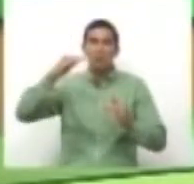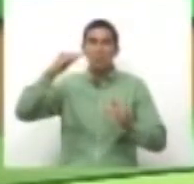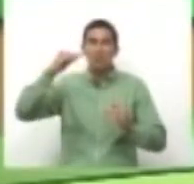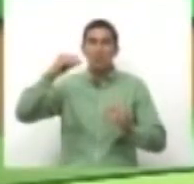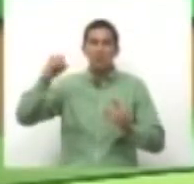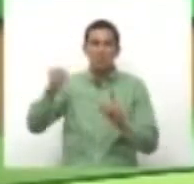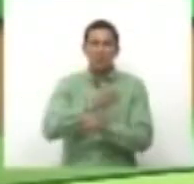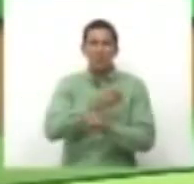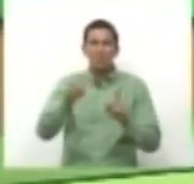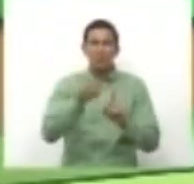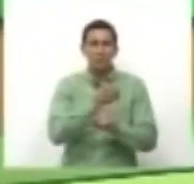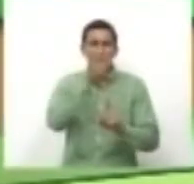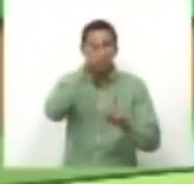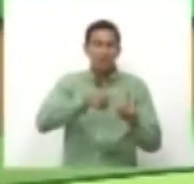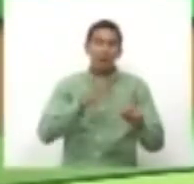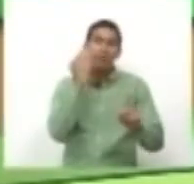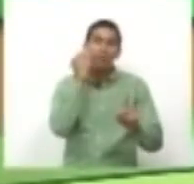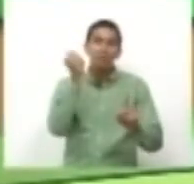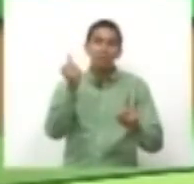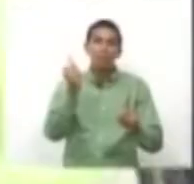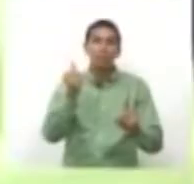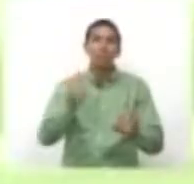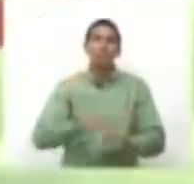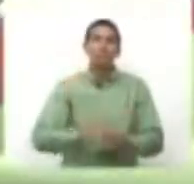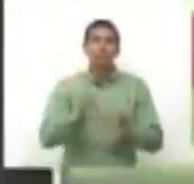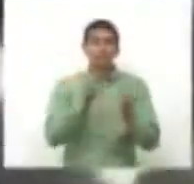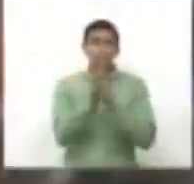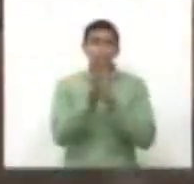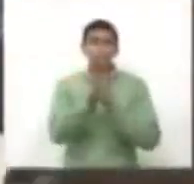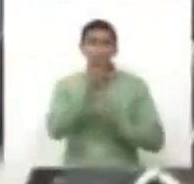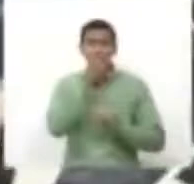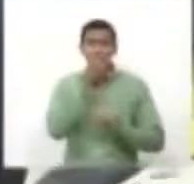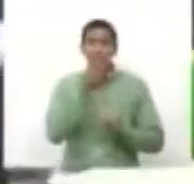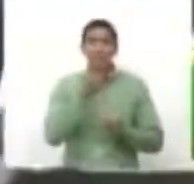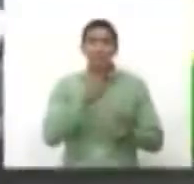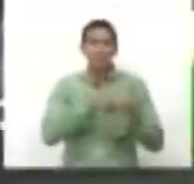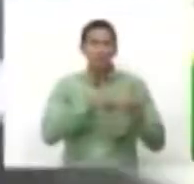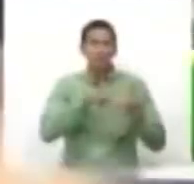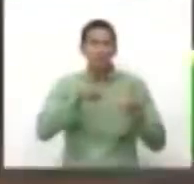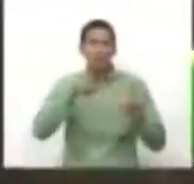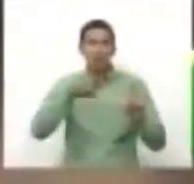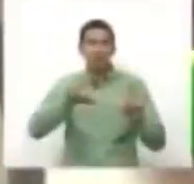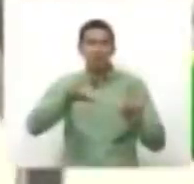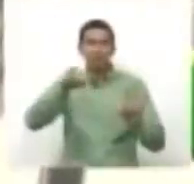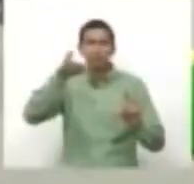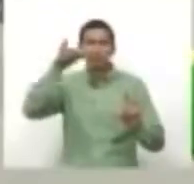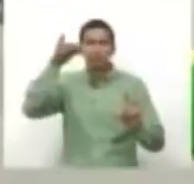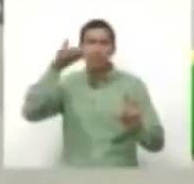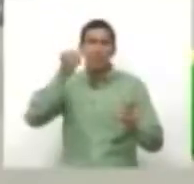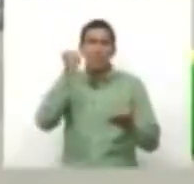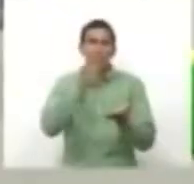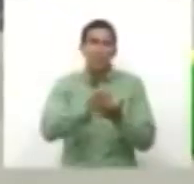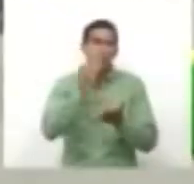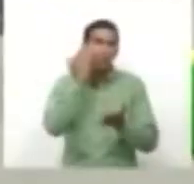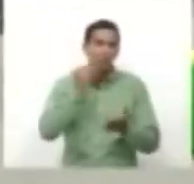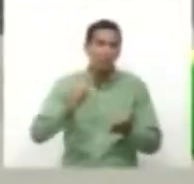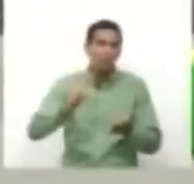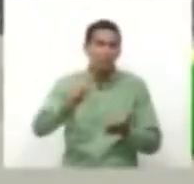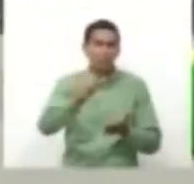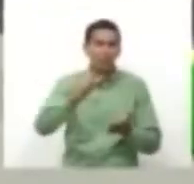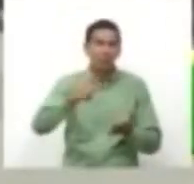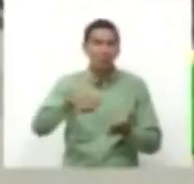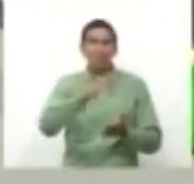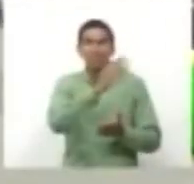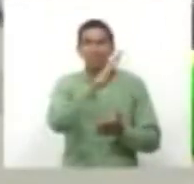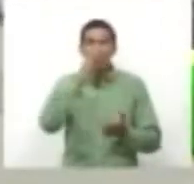mujer. Aquí está toda la información en las noticias. El incremento del feminicidio en el área metropolitana de Barranquilla se ha convertido en una